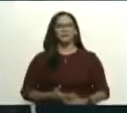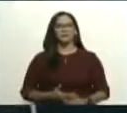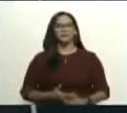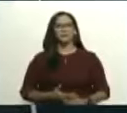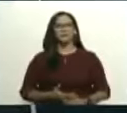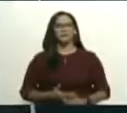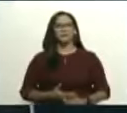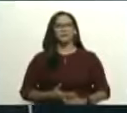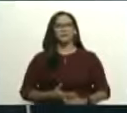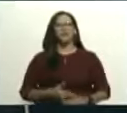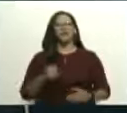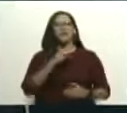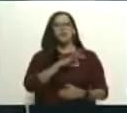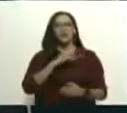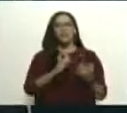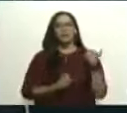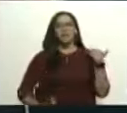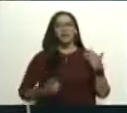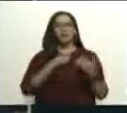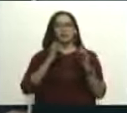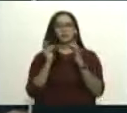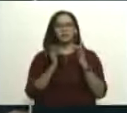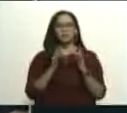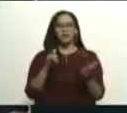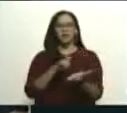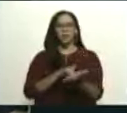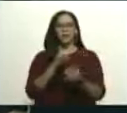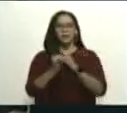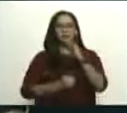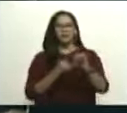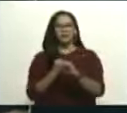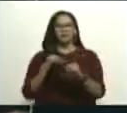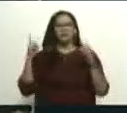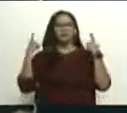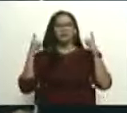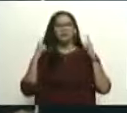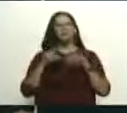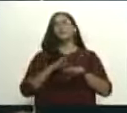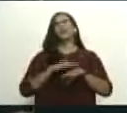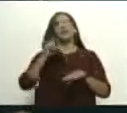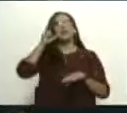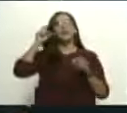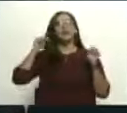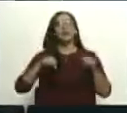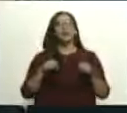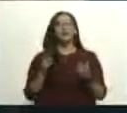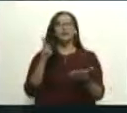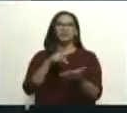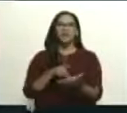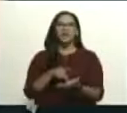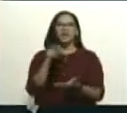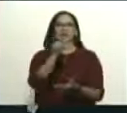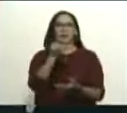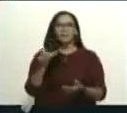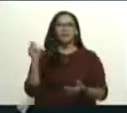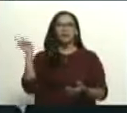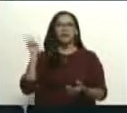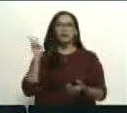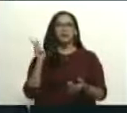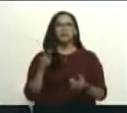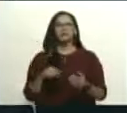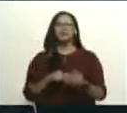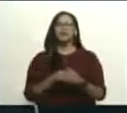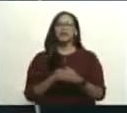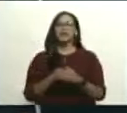Nosotros establecemos el contacto informativo desde el Aeropuerto Internacional de Maiquetía porque el día de hoy llegan los repatriados provenientes de los